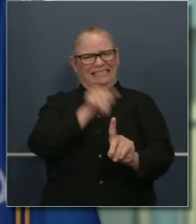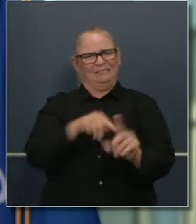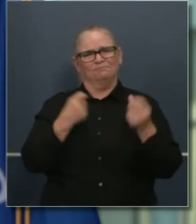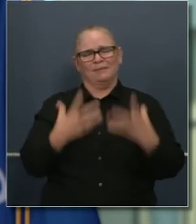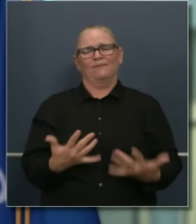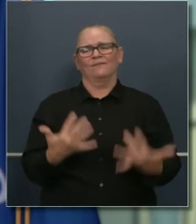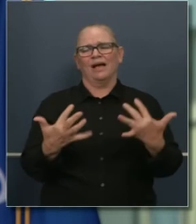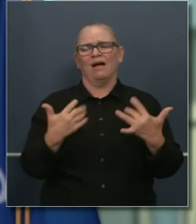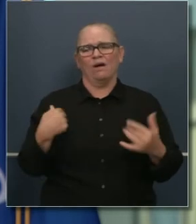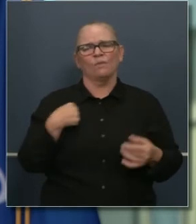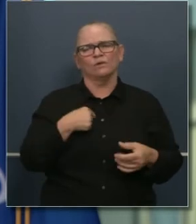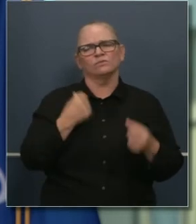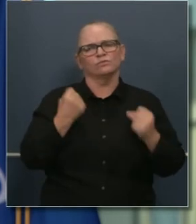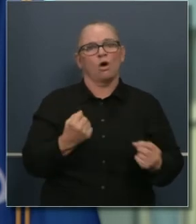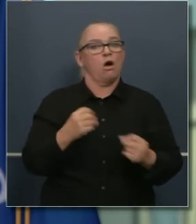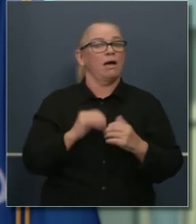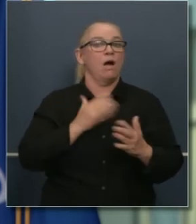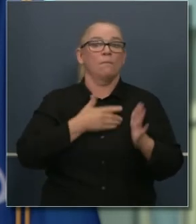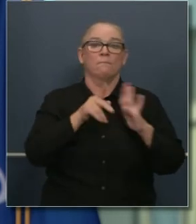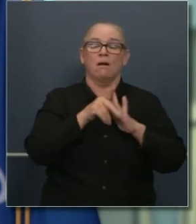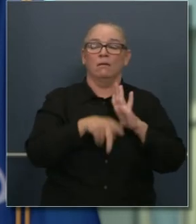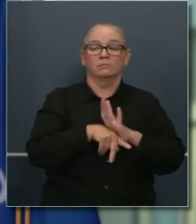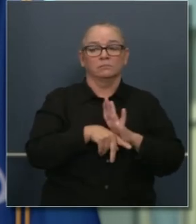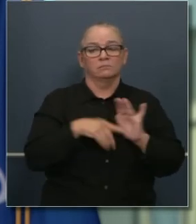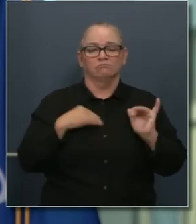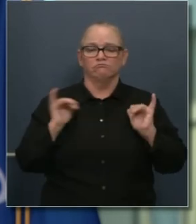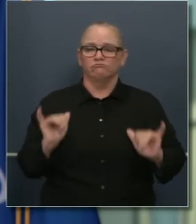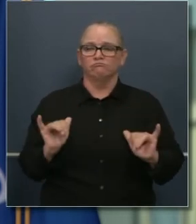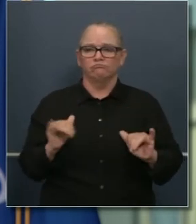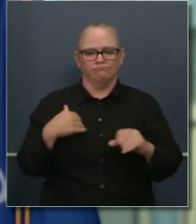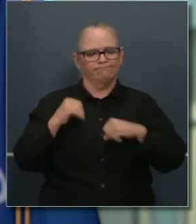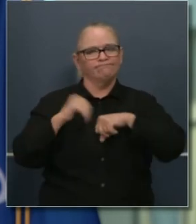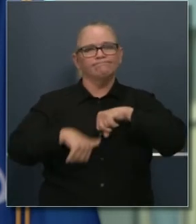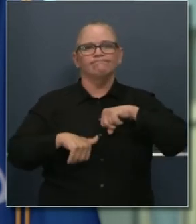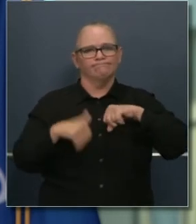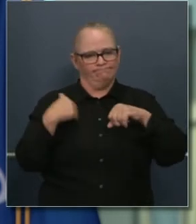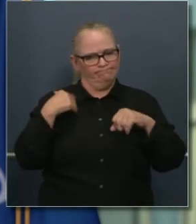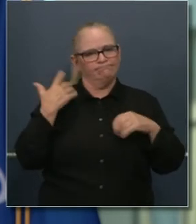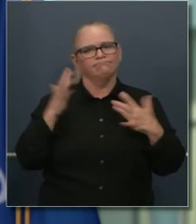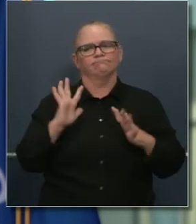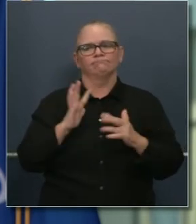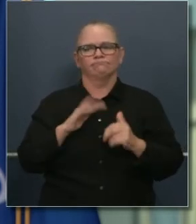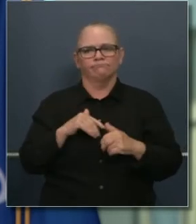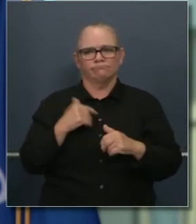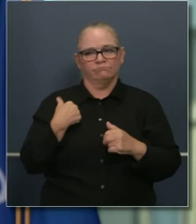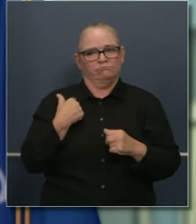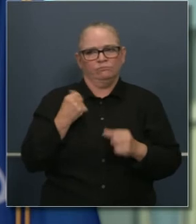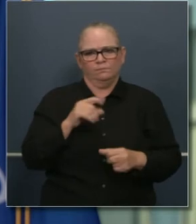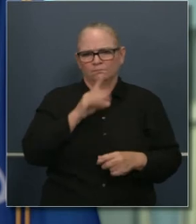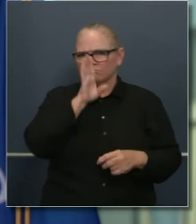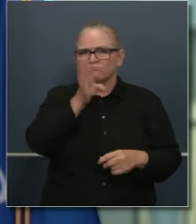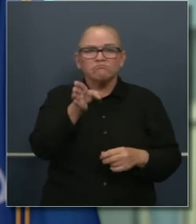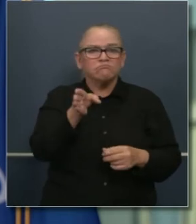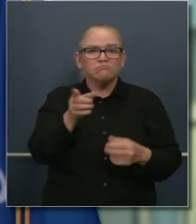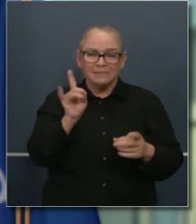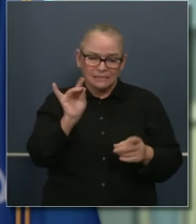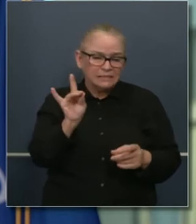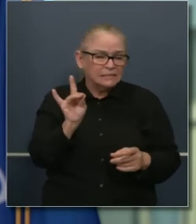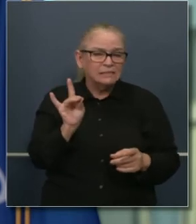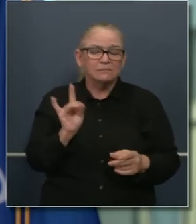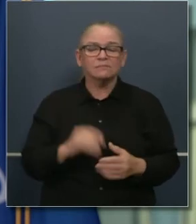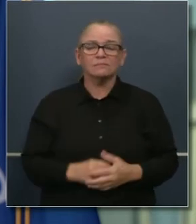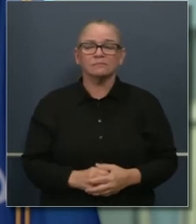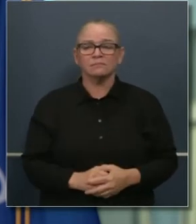en nuestras políticas en nuestras leyes en nuestra resolución de resolver problemas y hemos sido muy directos en nuestra retórica